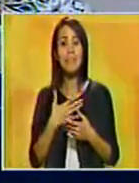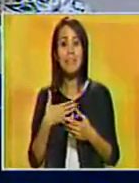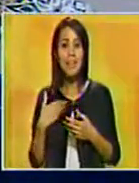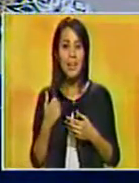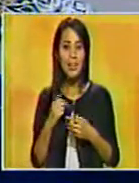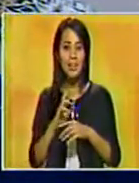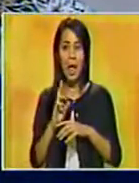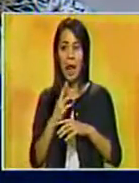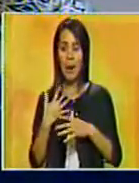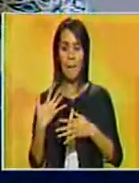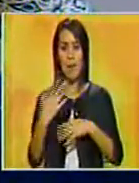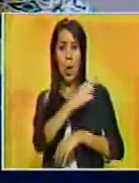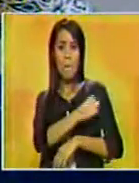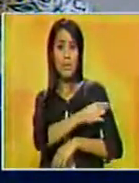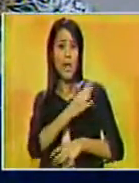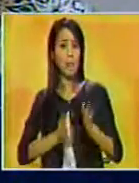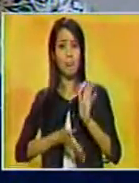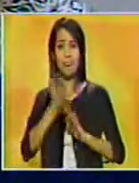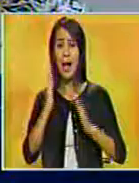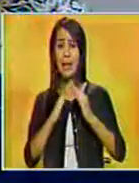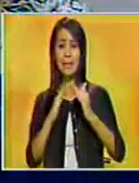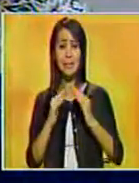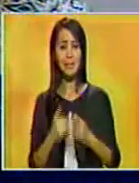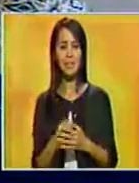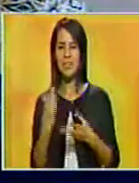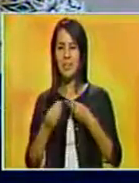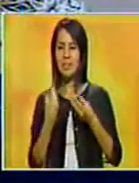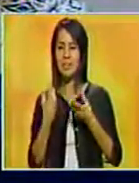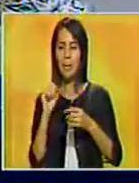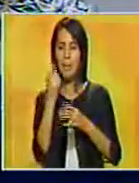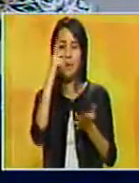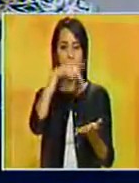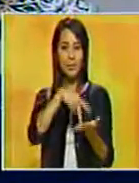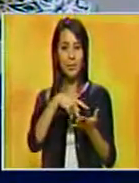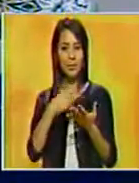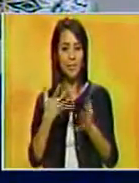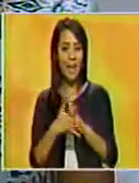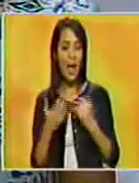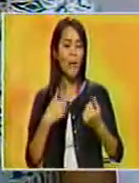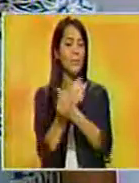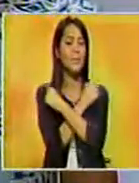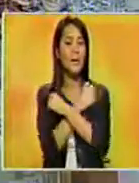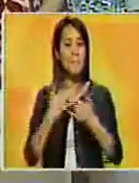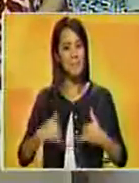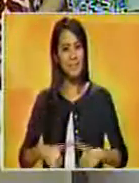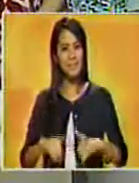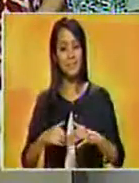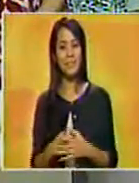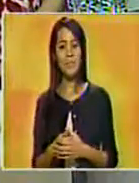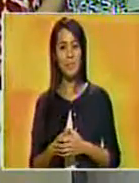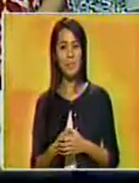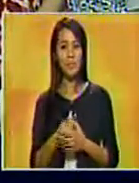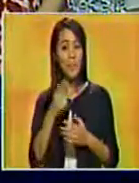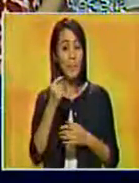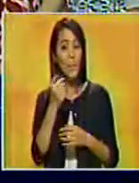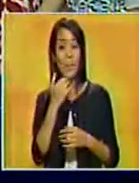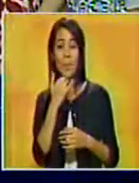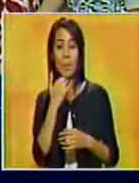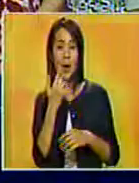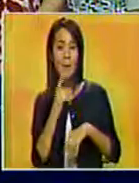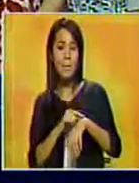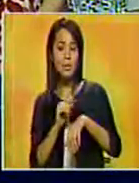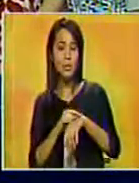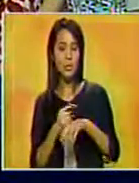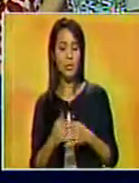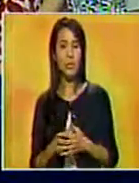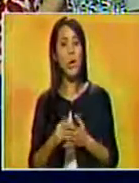un hospital, pero... ¿Qué es lo primero que vas a hacer cuando llegues a Mérida? Abrazo a mi hija. En pocos minutos, Judith será dada de